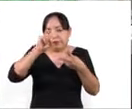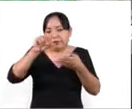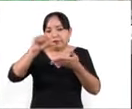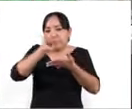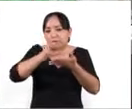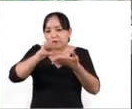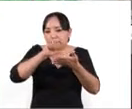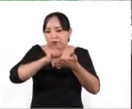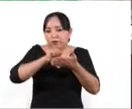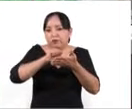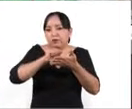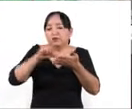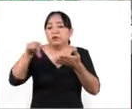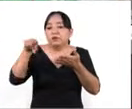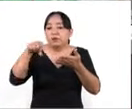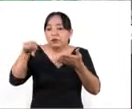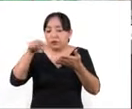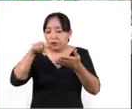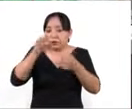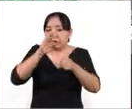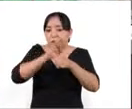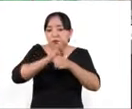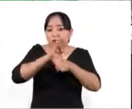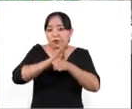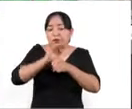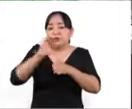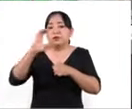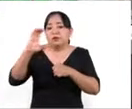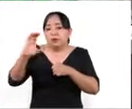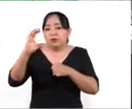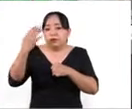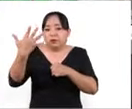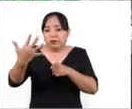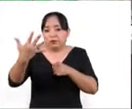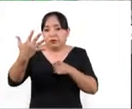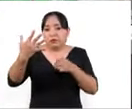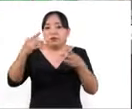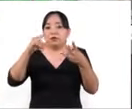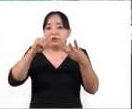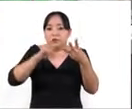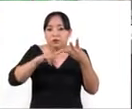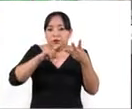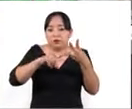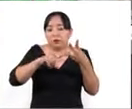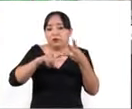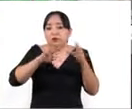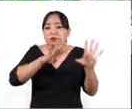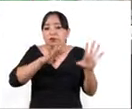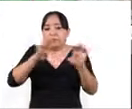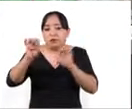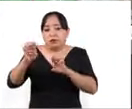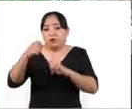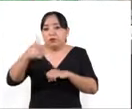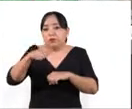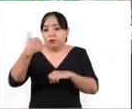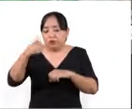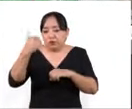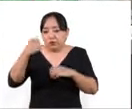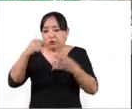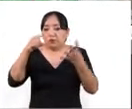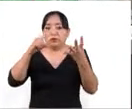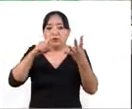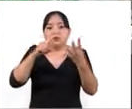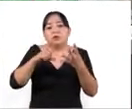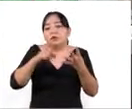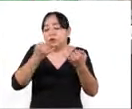Protección Civil o el Comité Central de Protección Civil, que se establece en el C5, y el 911, que está dando todos los reportes. Los